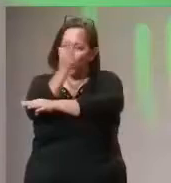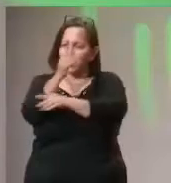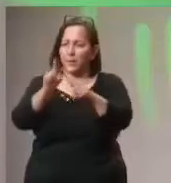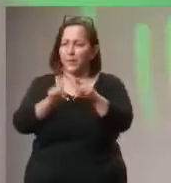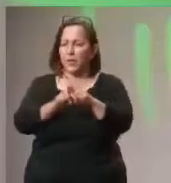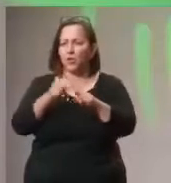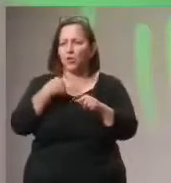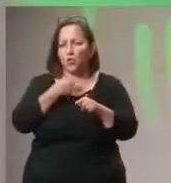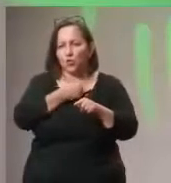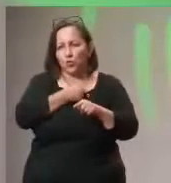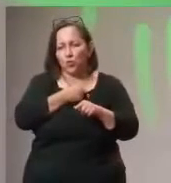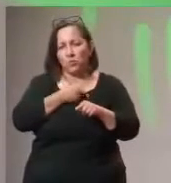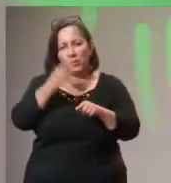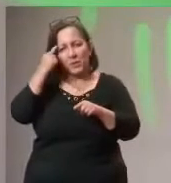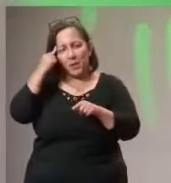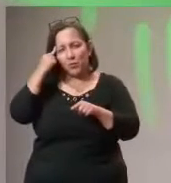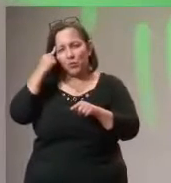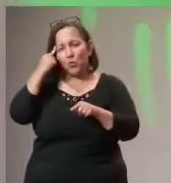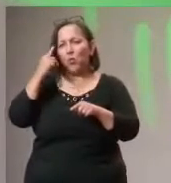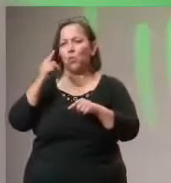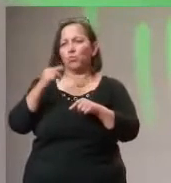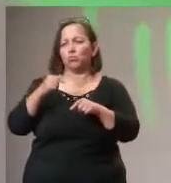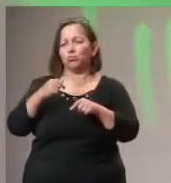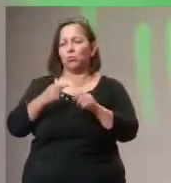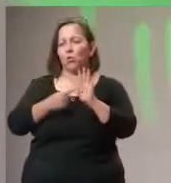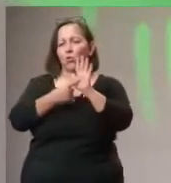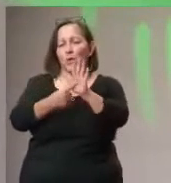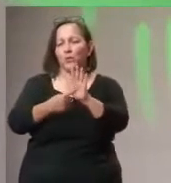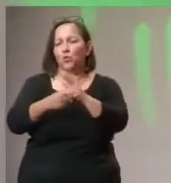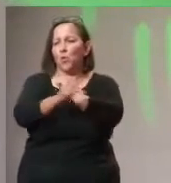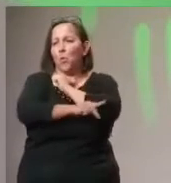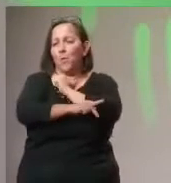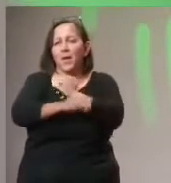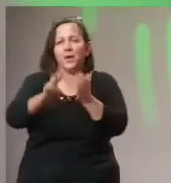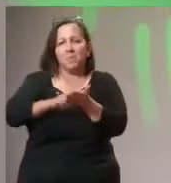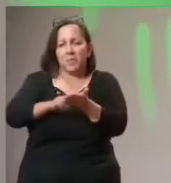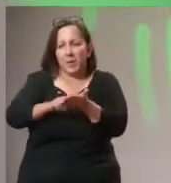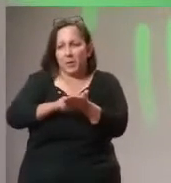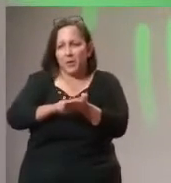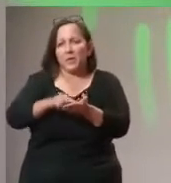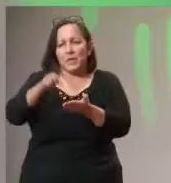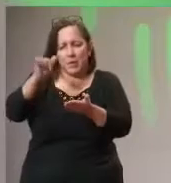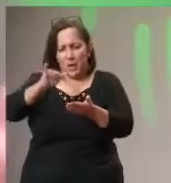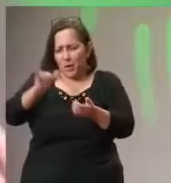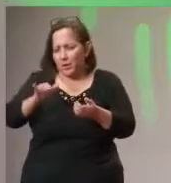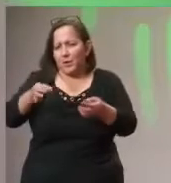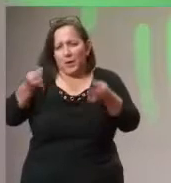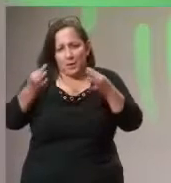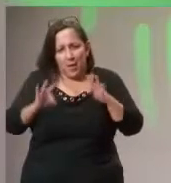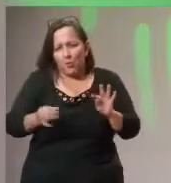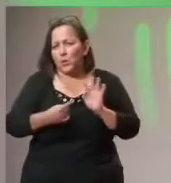Nosotros nos vendemos como país, como un país verde, y así intentamos de exponernos al